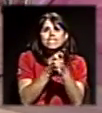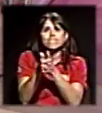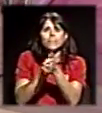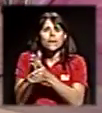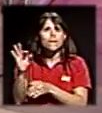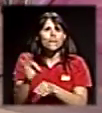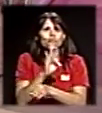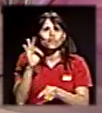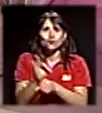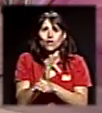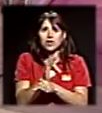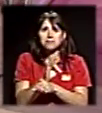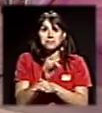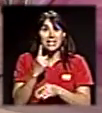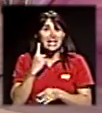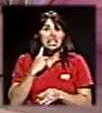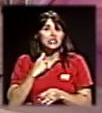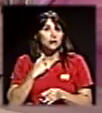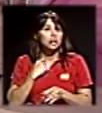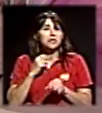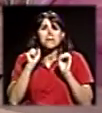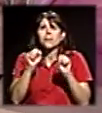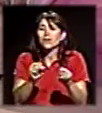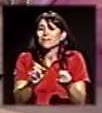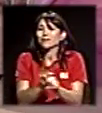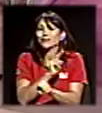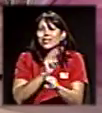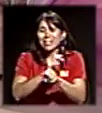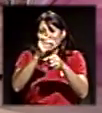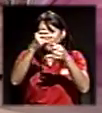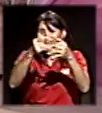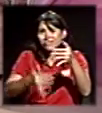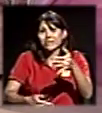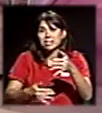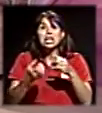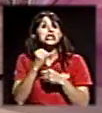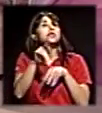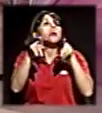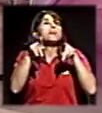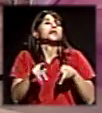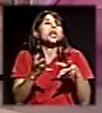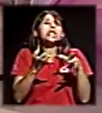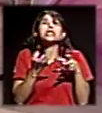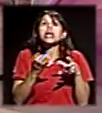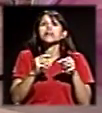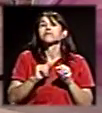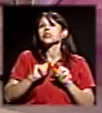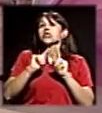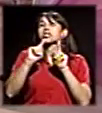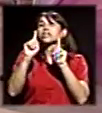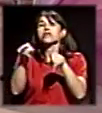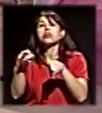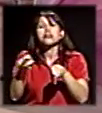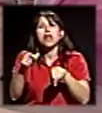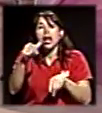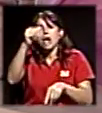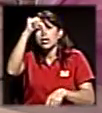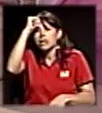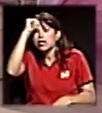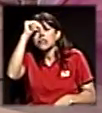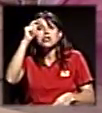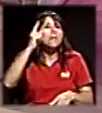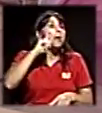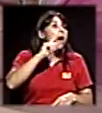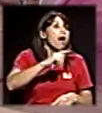funcione si para la persona es ir de peregrinaje a la India o algún lugar en la naturaleza